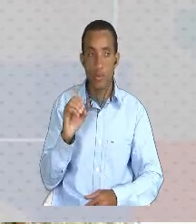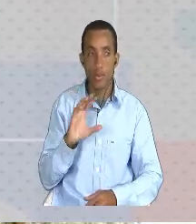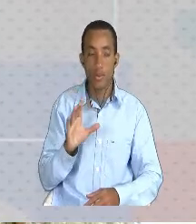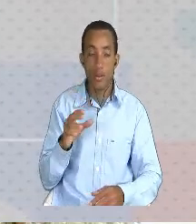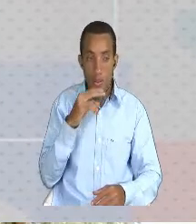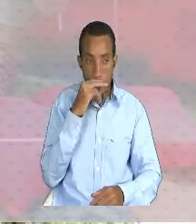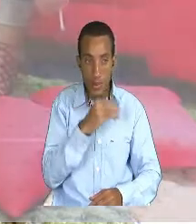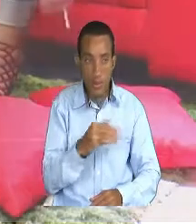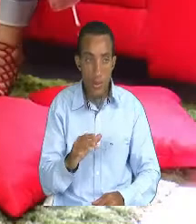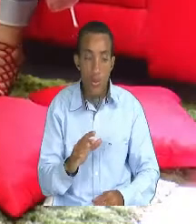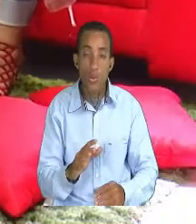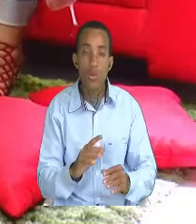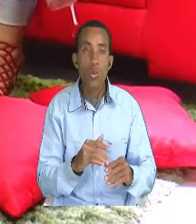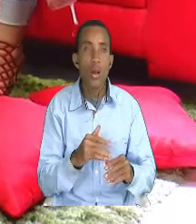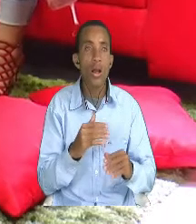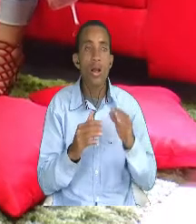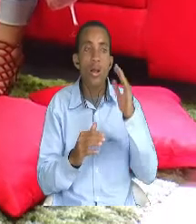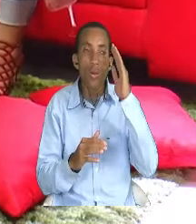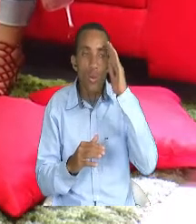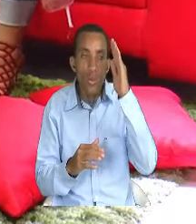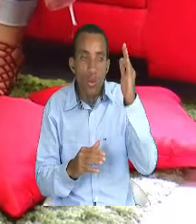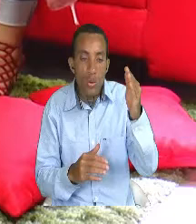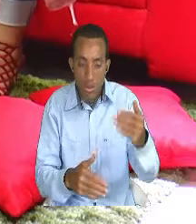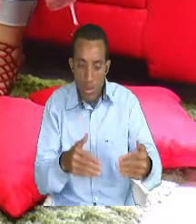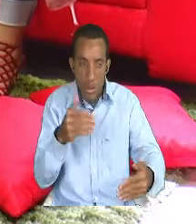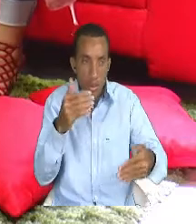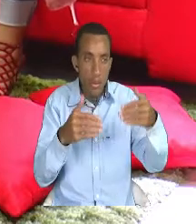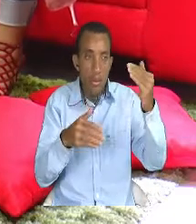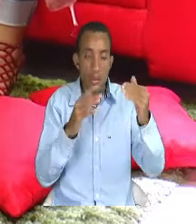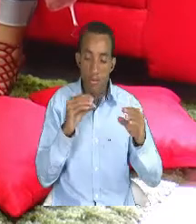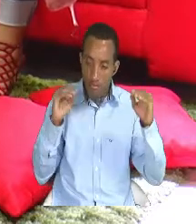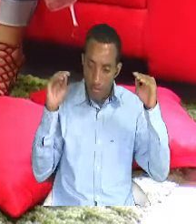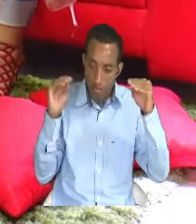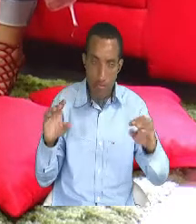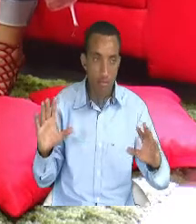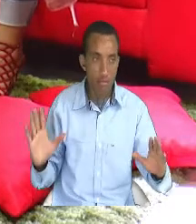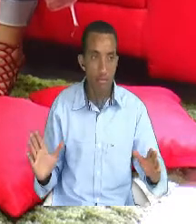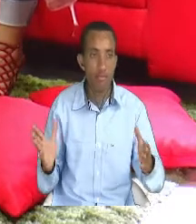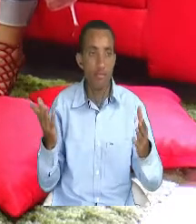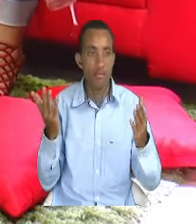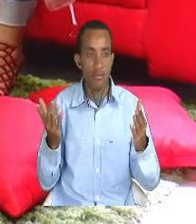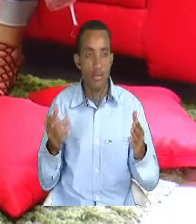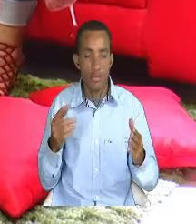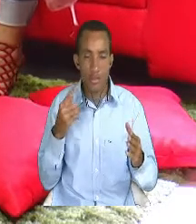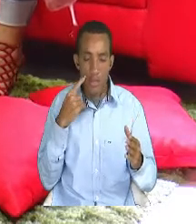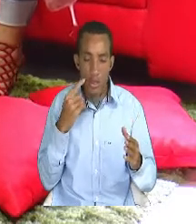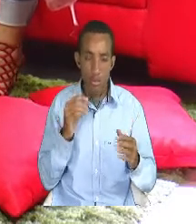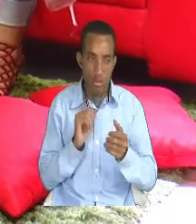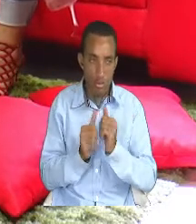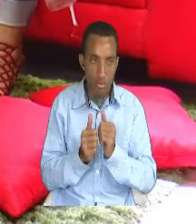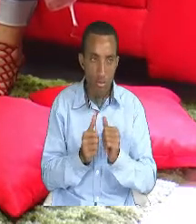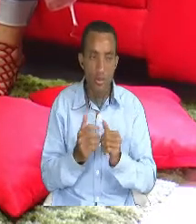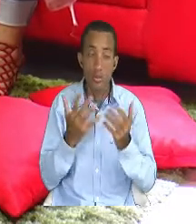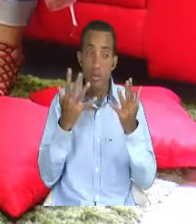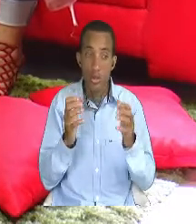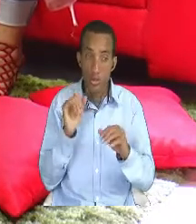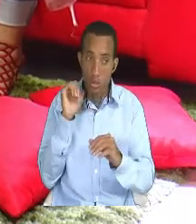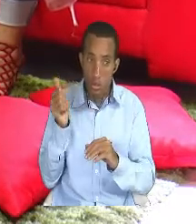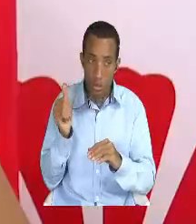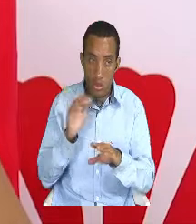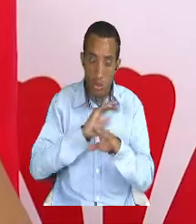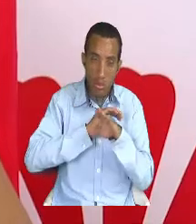las semillitas del futuro, ¿verdad? Implementar todo este tipo de deportes para ellos es muy bueno. Quiero que tú le hagas la invitación a todos los niños y a todas